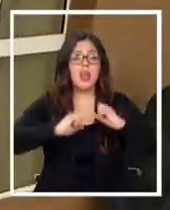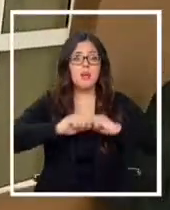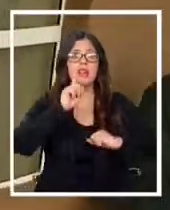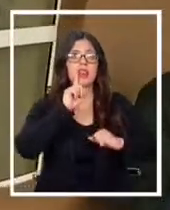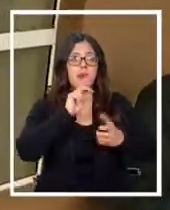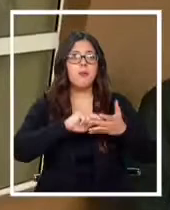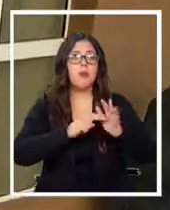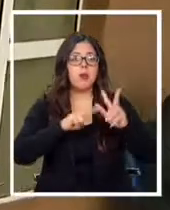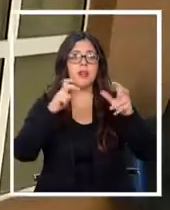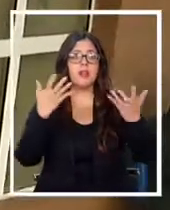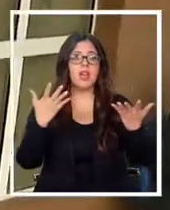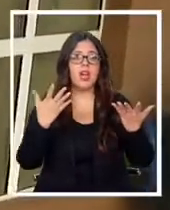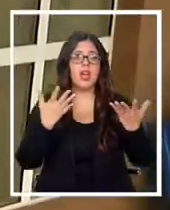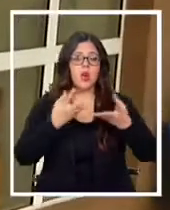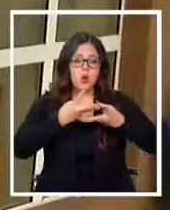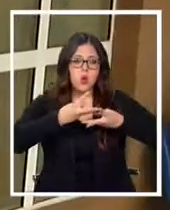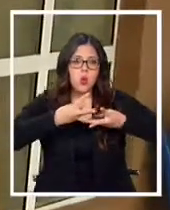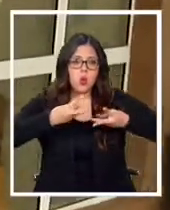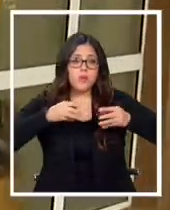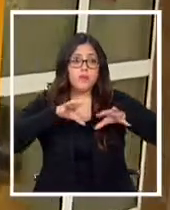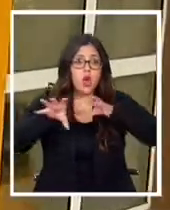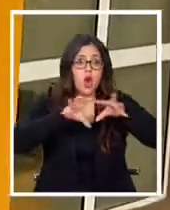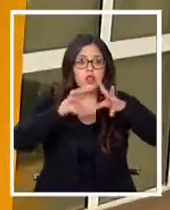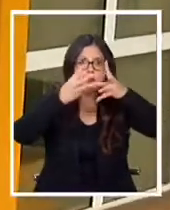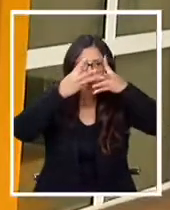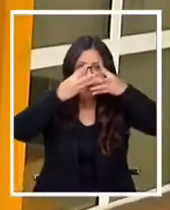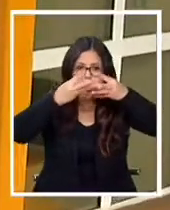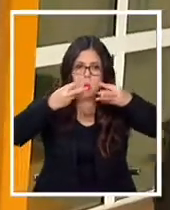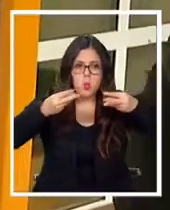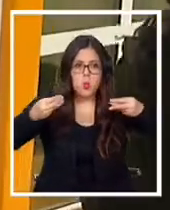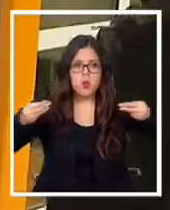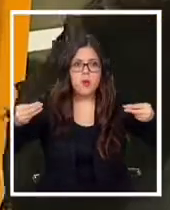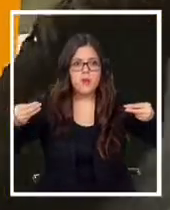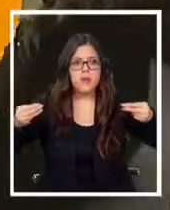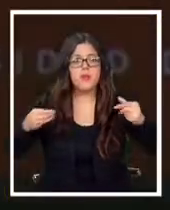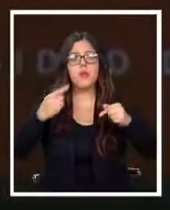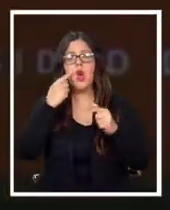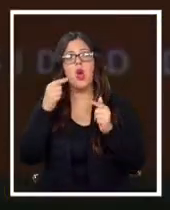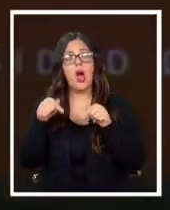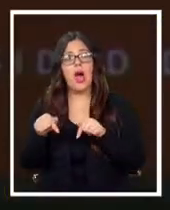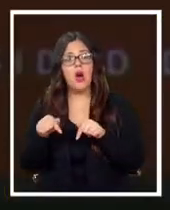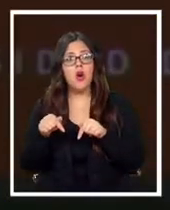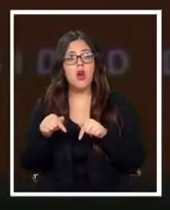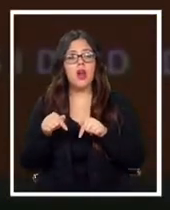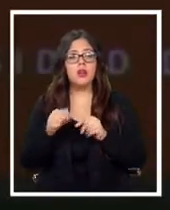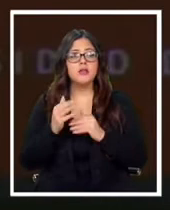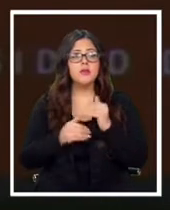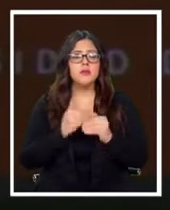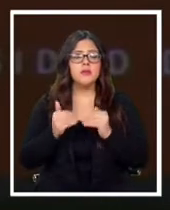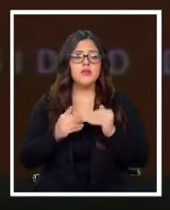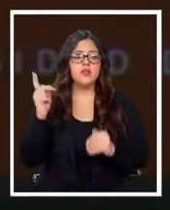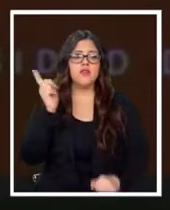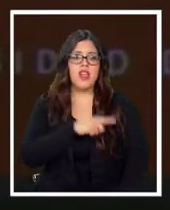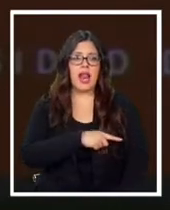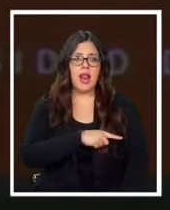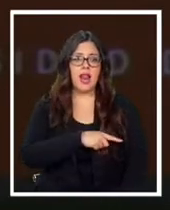en el área de fundición de material. Estamos, digamos, en este minuto en las etapas